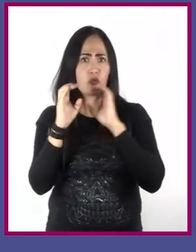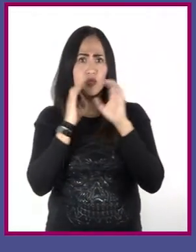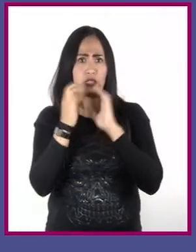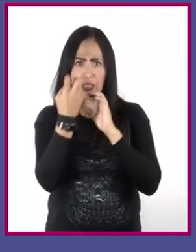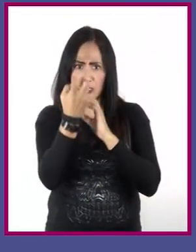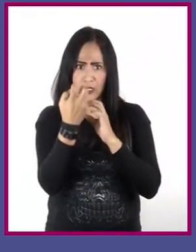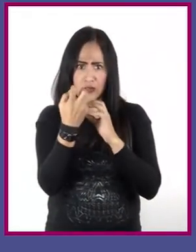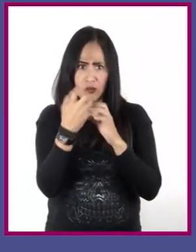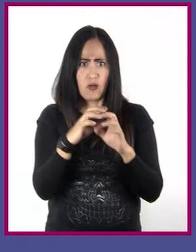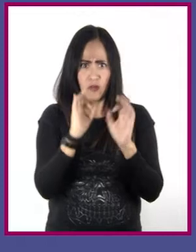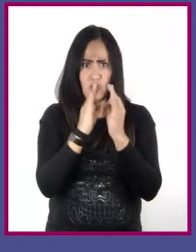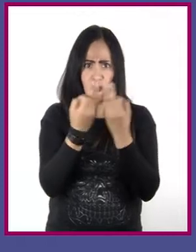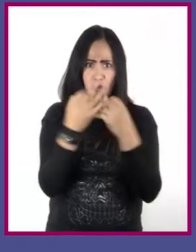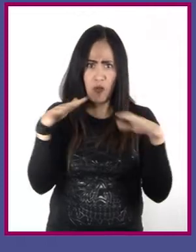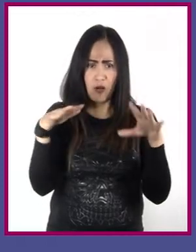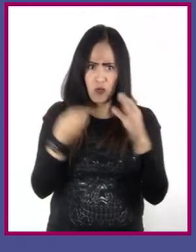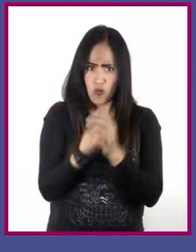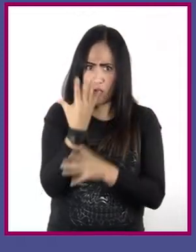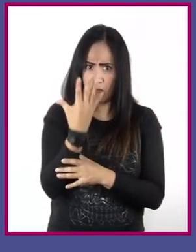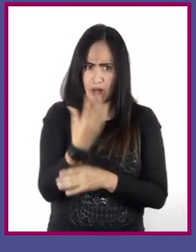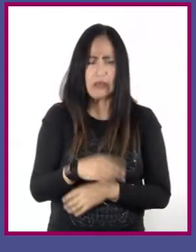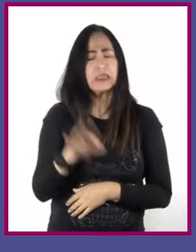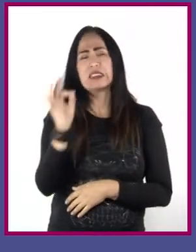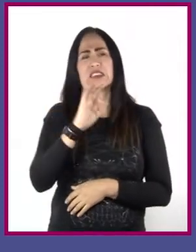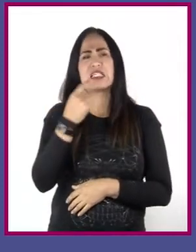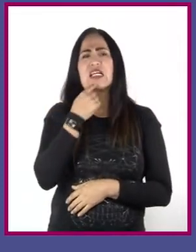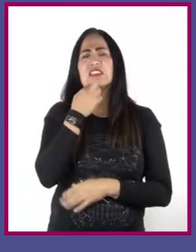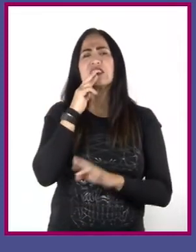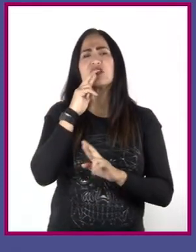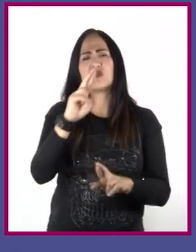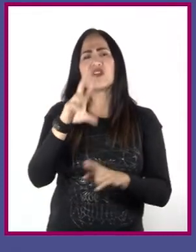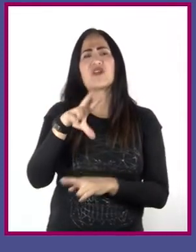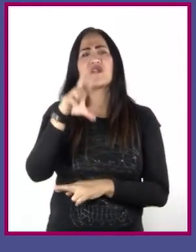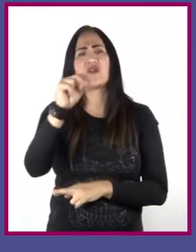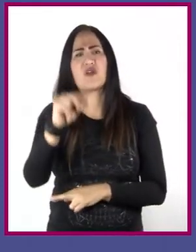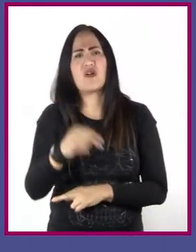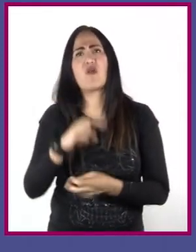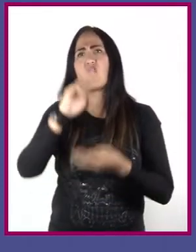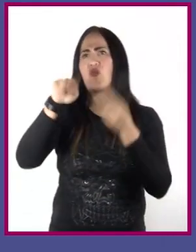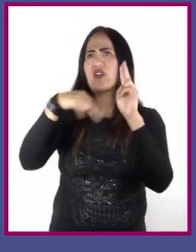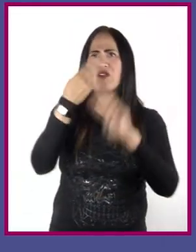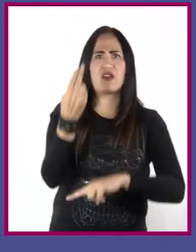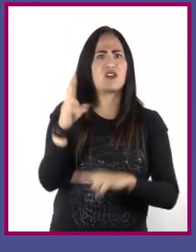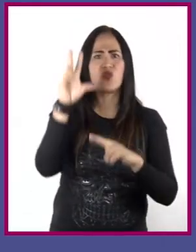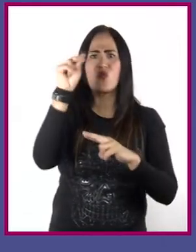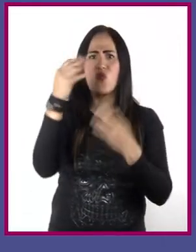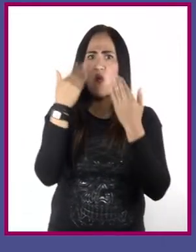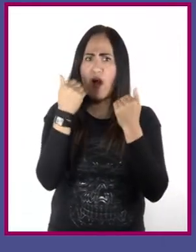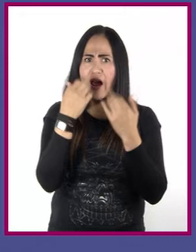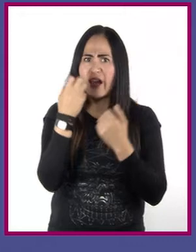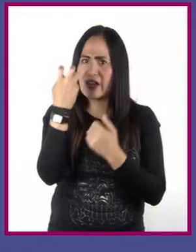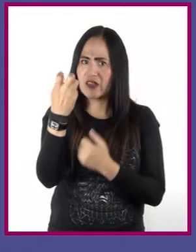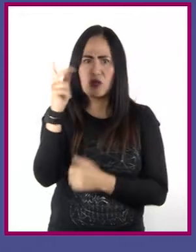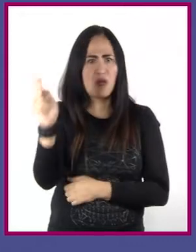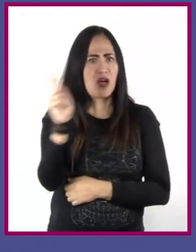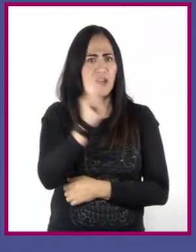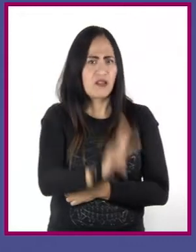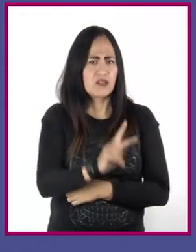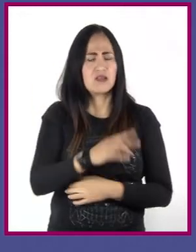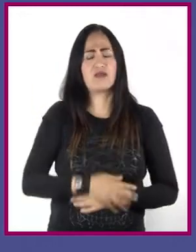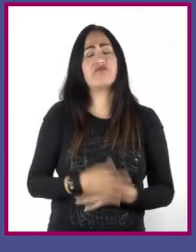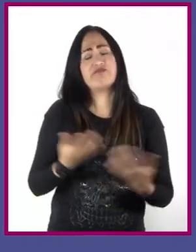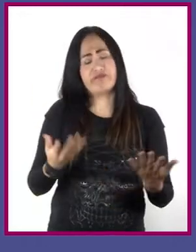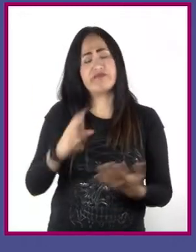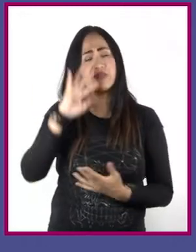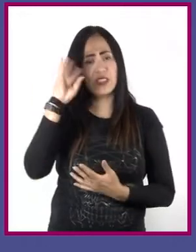Responder con un no a esta pregunta sería como negar la existencia del universo. Resulta incuestionable decir que las tecnologías